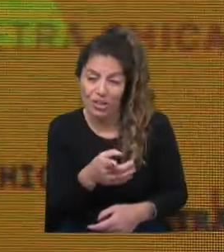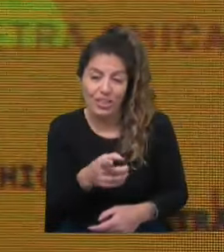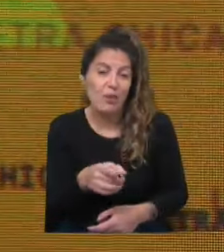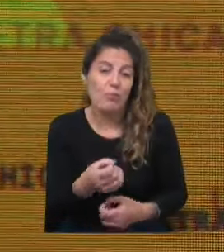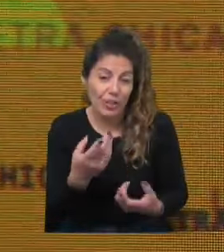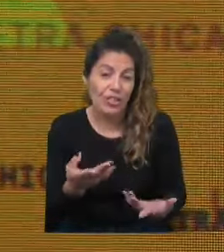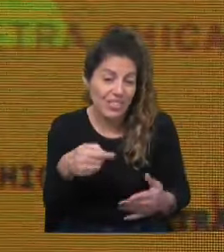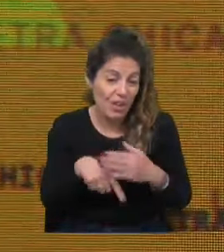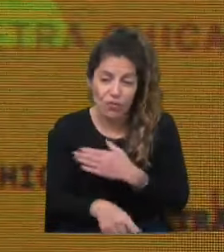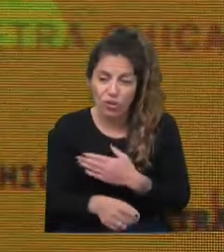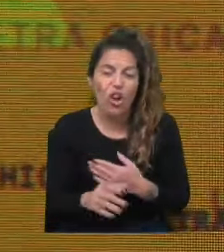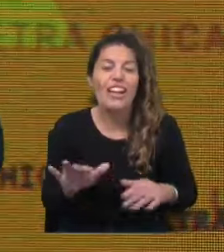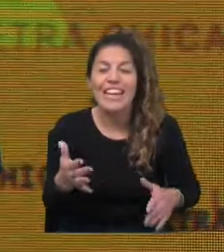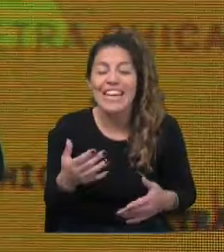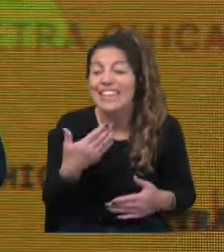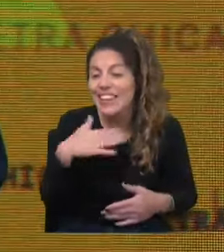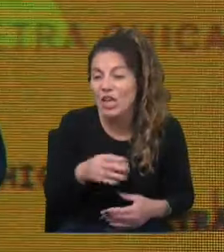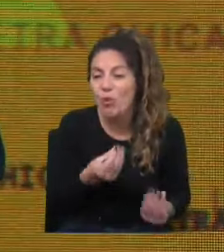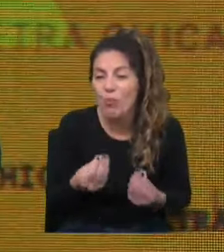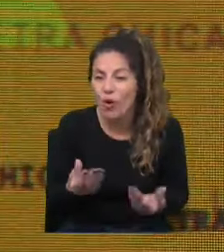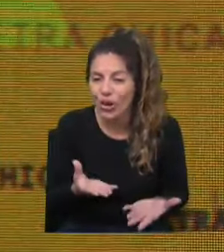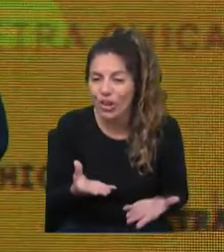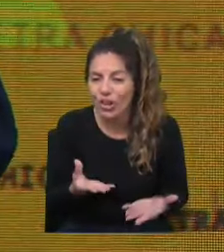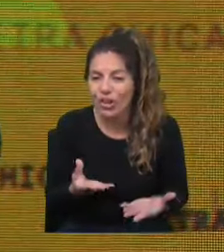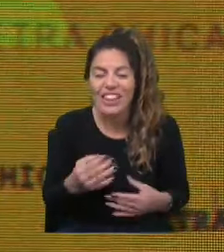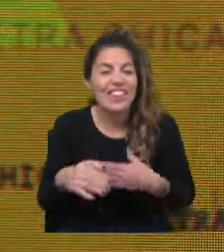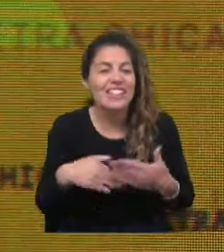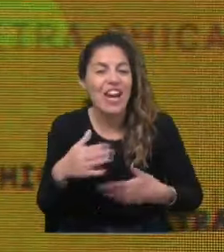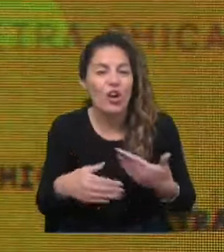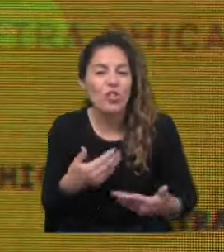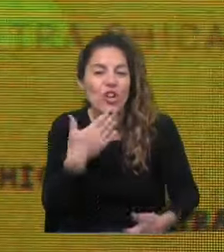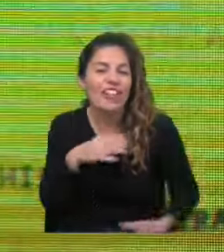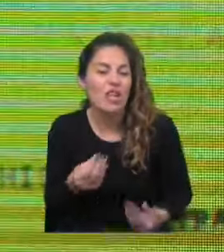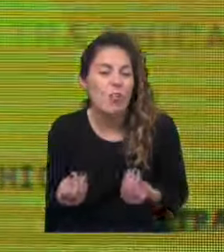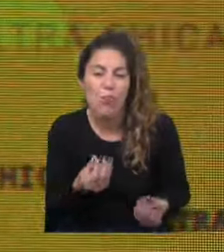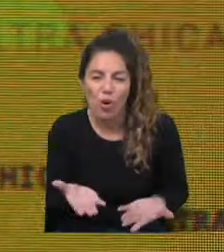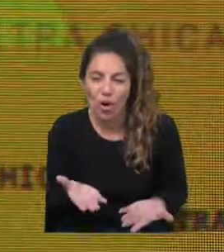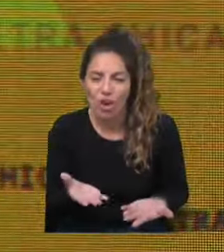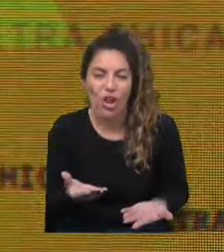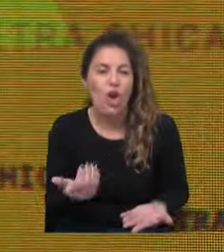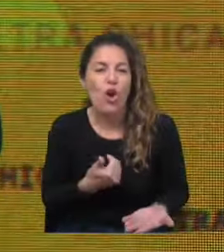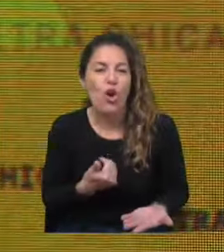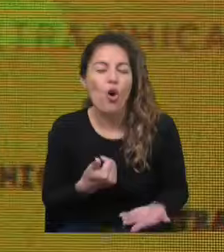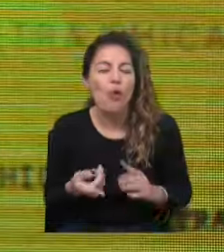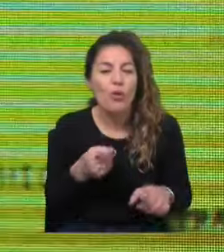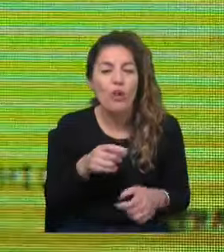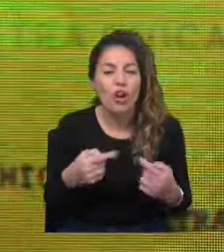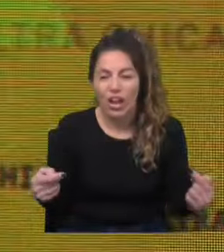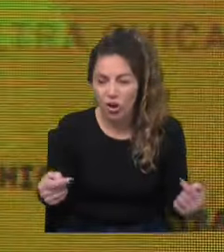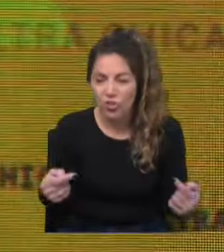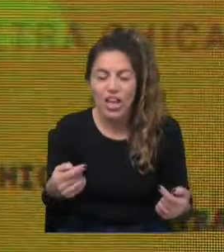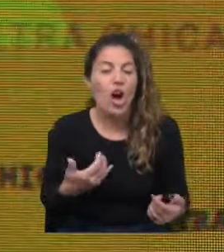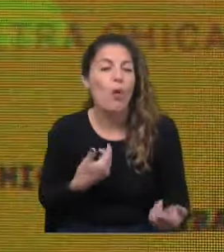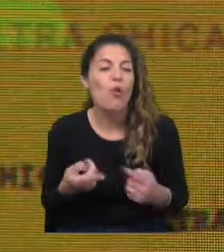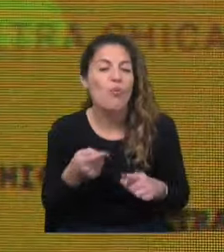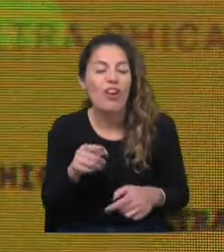el trasfondo, ¿no? Decir, bueno, ¿qué entendemos por desarrollo? ¿Qué entendemos por cómo nos vinculamos con los bienes materiales? ¿Cómo nos vinculamos